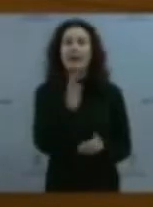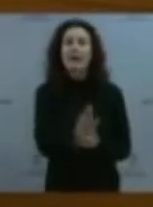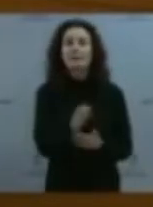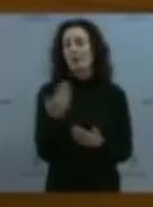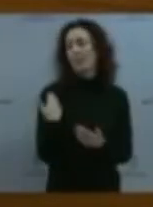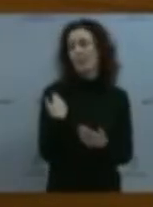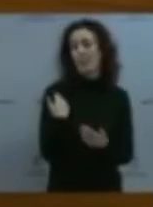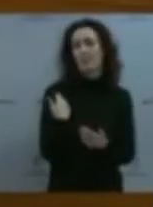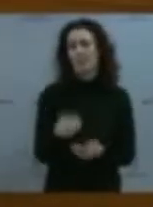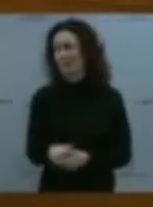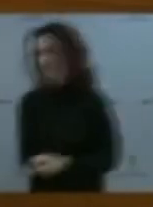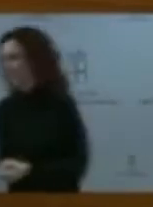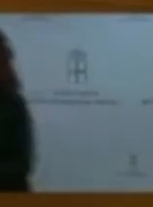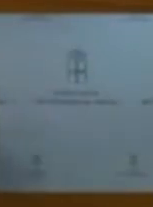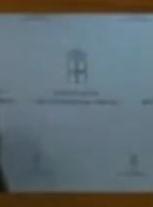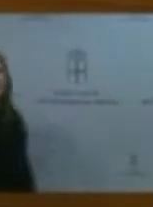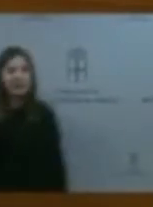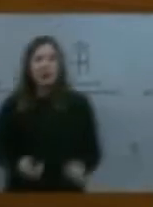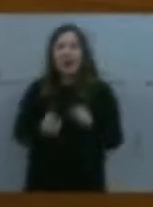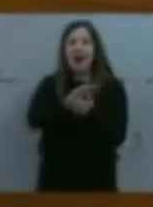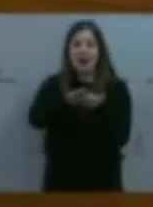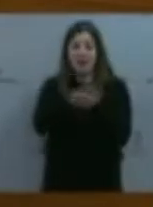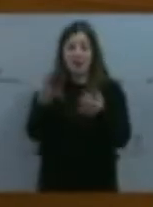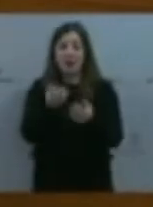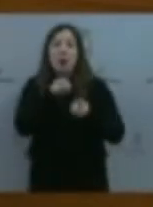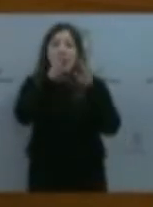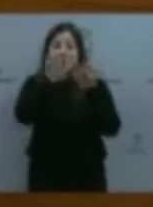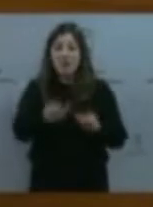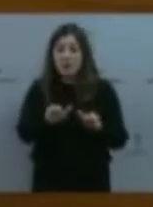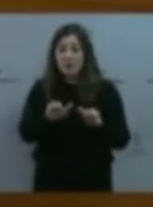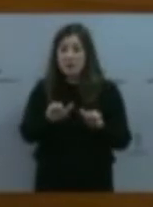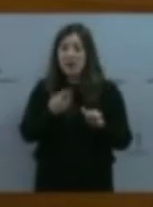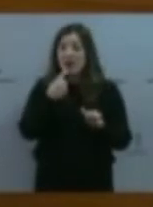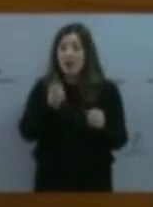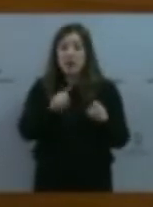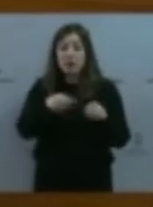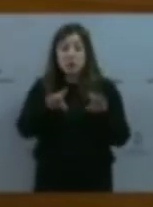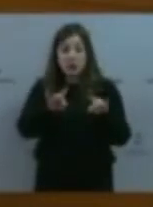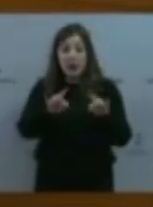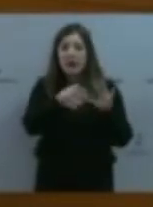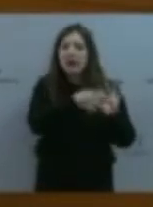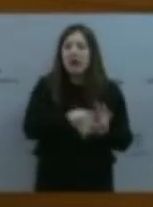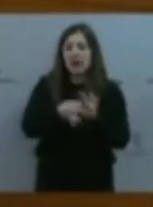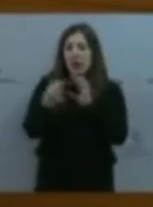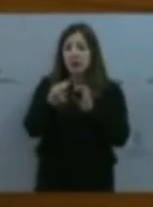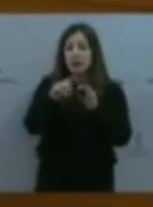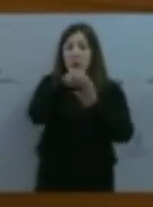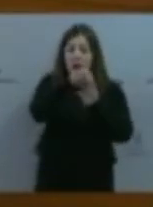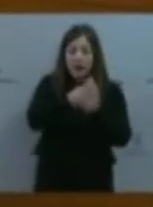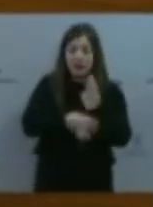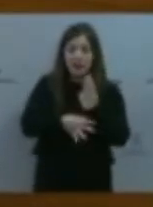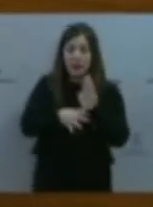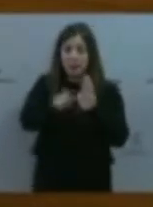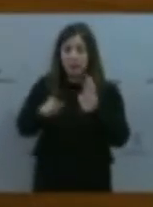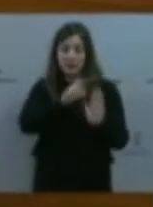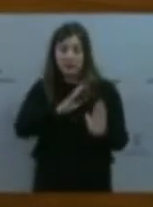referencia, de que los informes no caen en saco roto, es en relación a la bolsa de interinos, a esa polémica que en estos momentos está en el debate público y